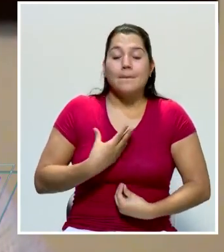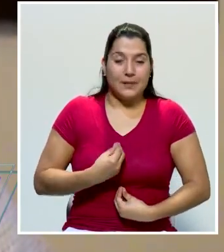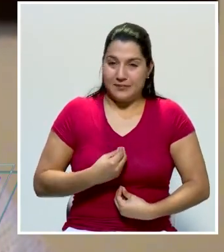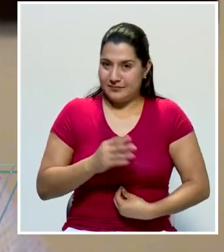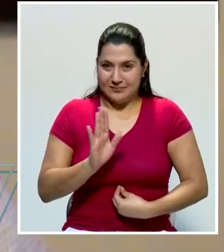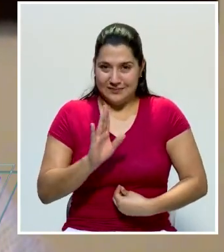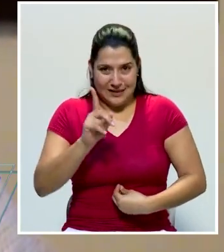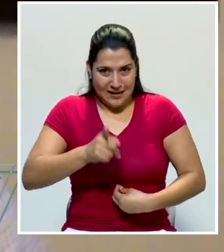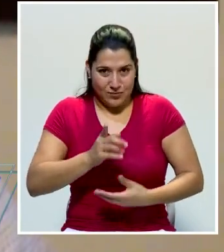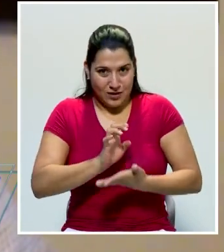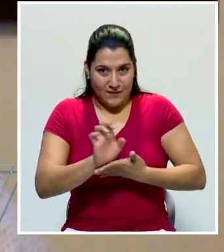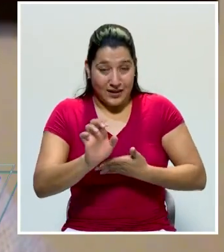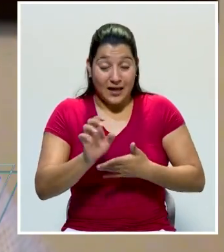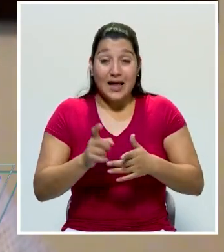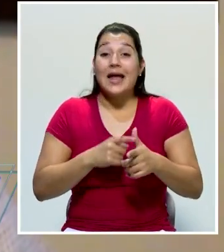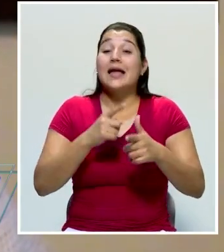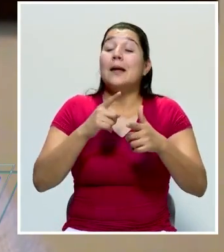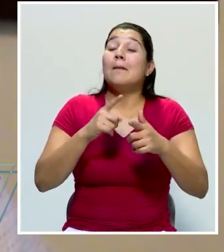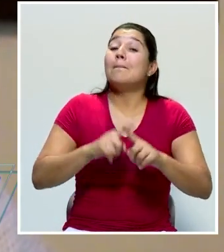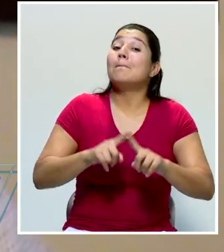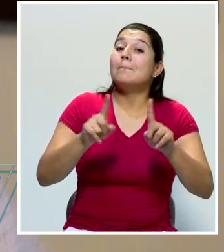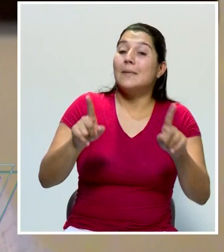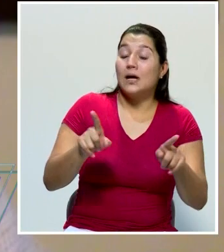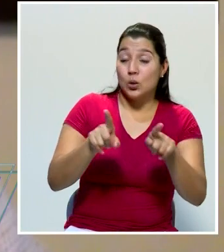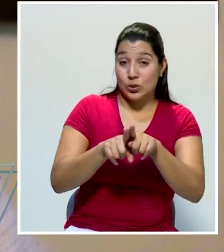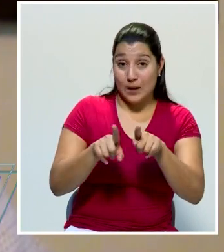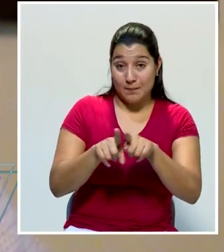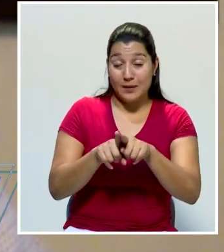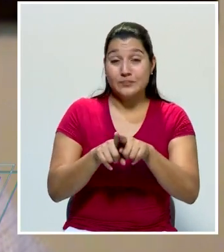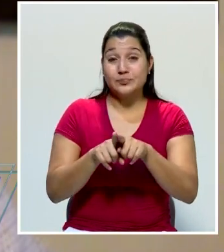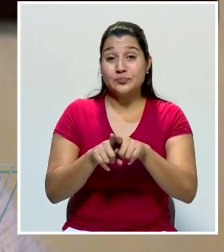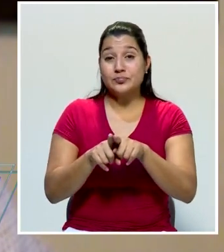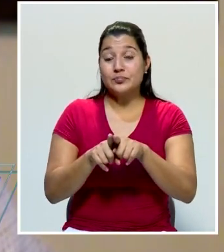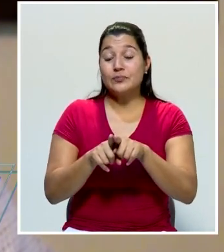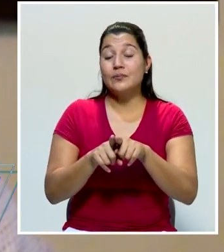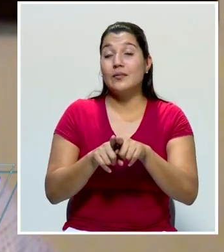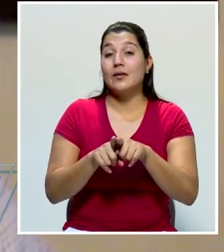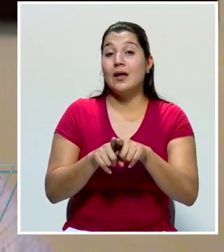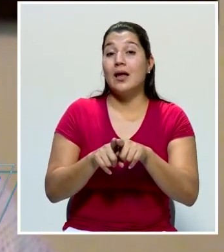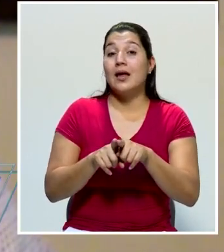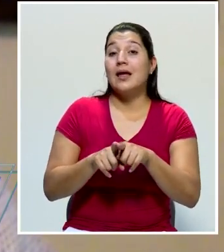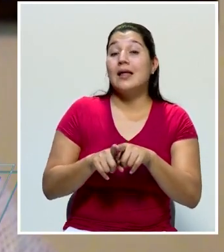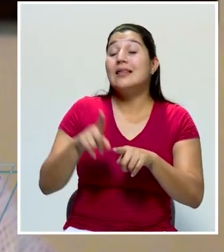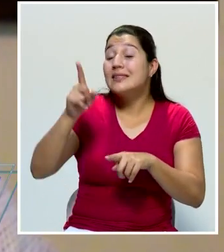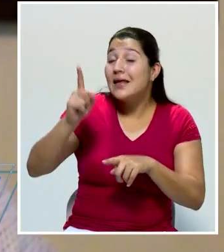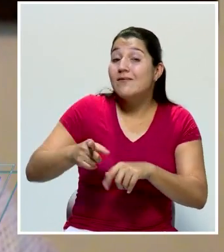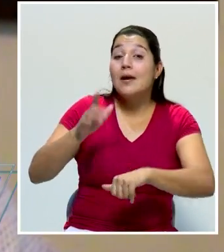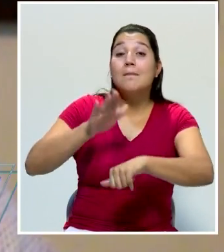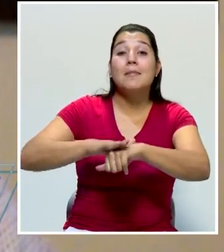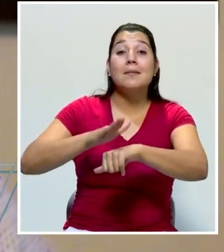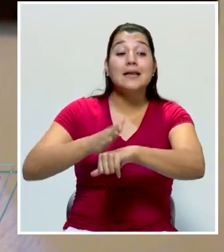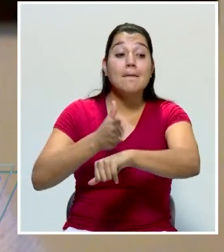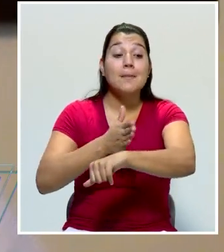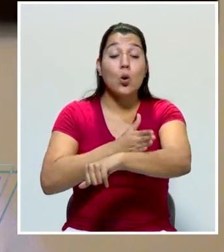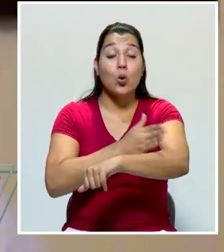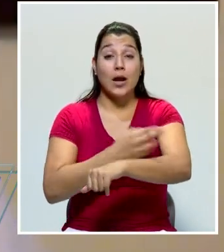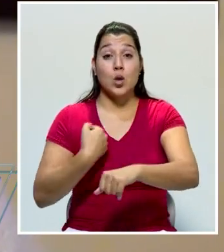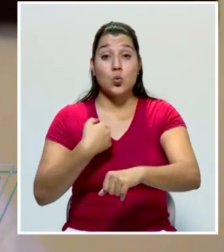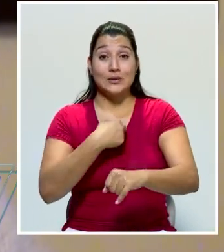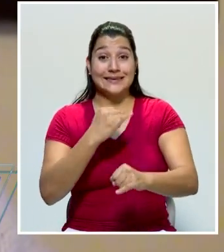del caso es que otra gran porción de esto tiene que ir para reforzar nuestra institucionalidad.